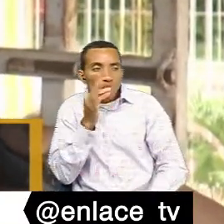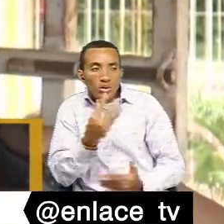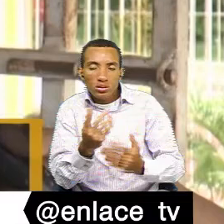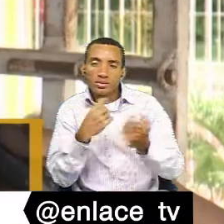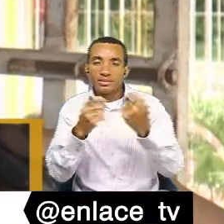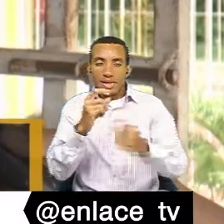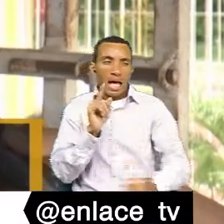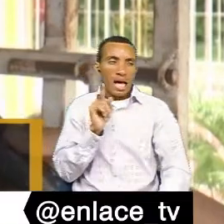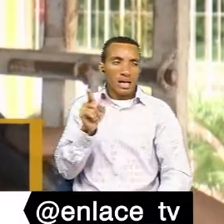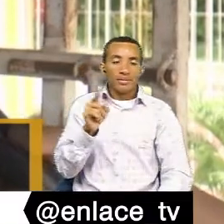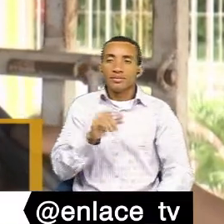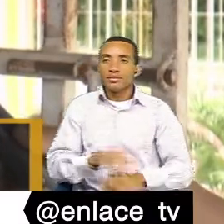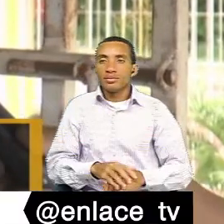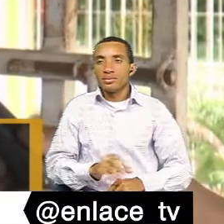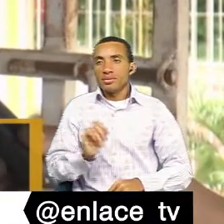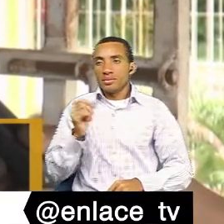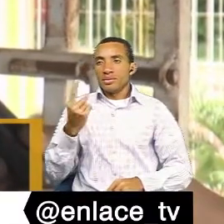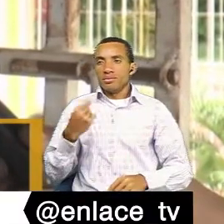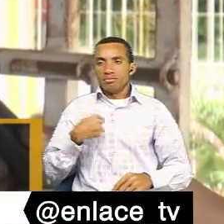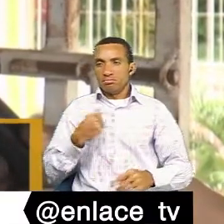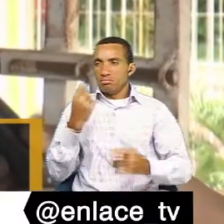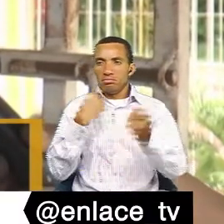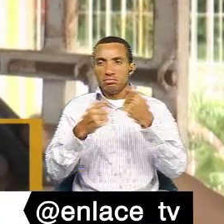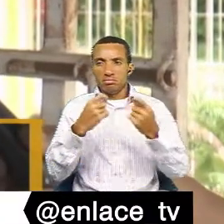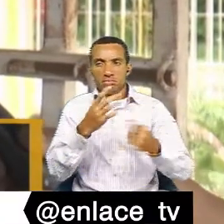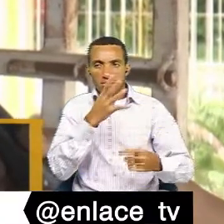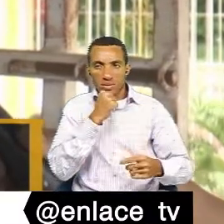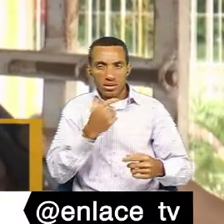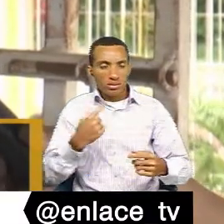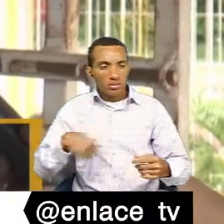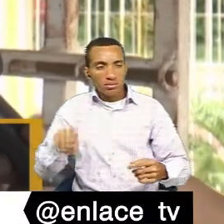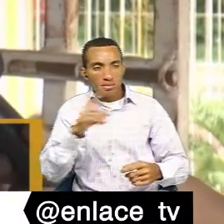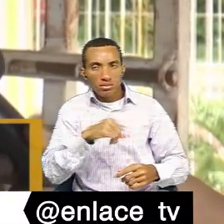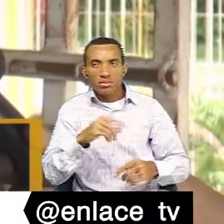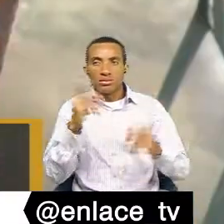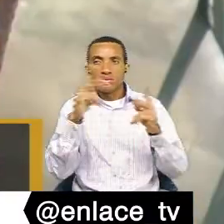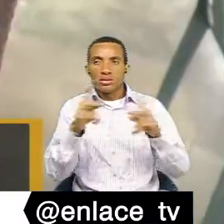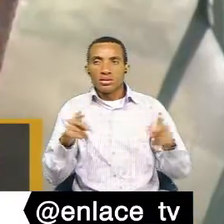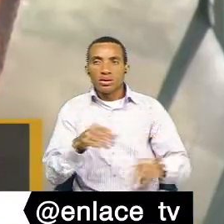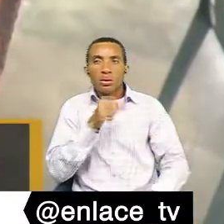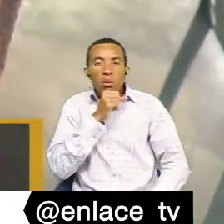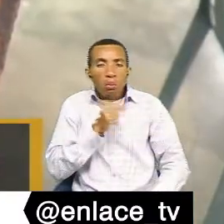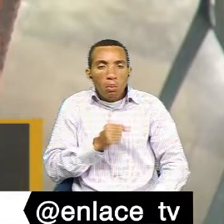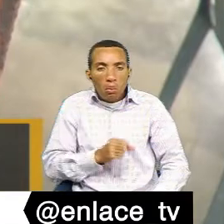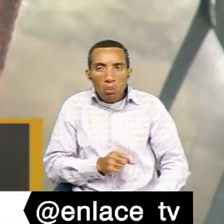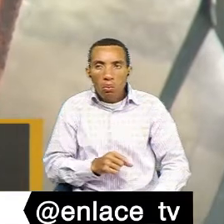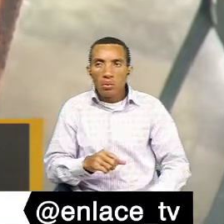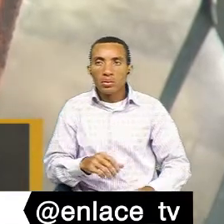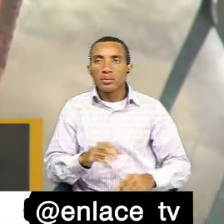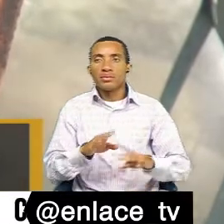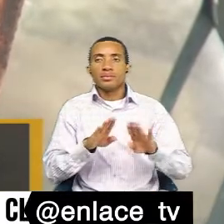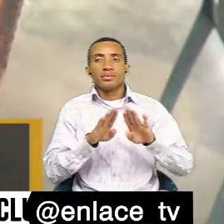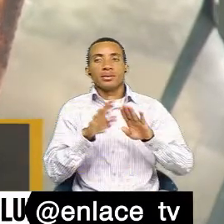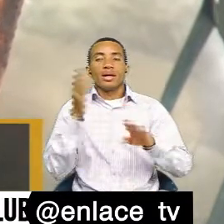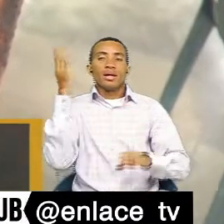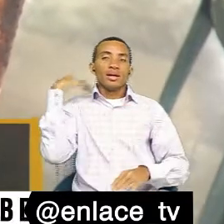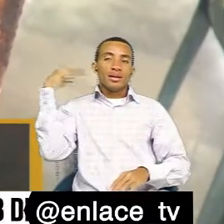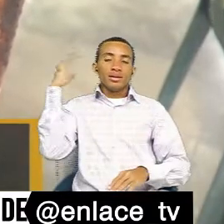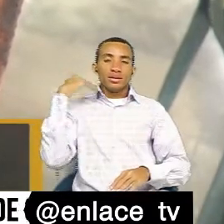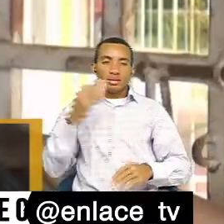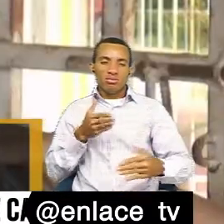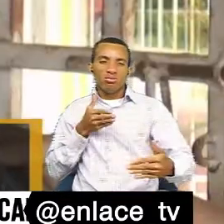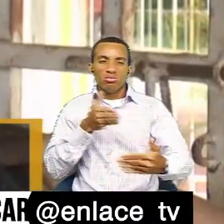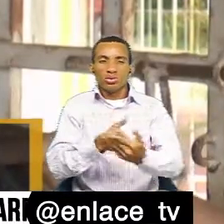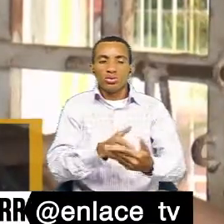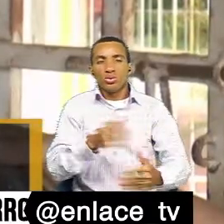porque acá, primero, acá no se venden eso, y se dieron cuenta que aquí las personas son mayores de edad. Esta familia sufrió un atentado en el año 2013. En este